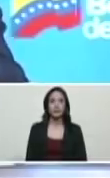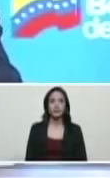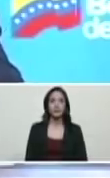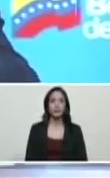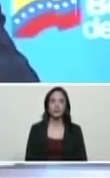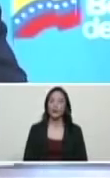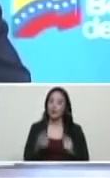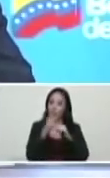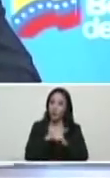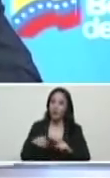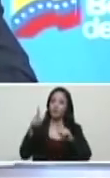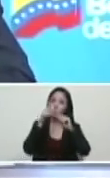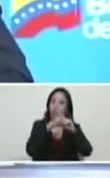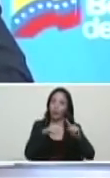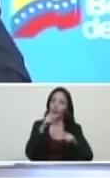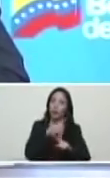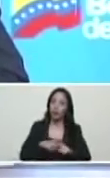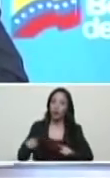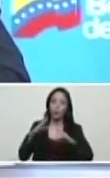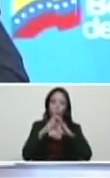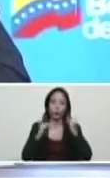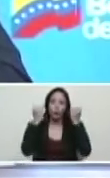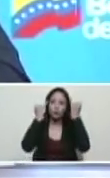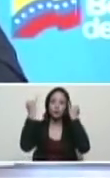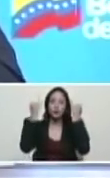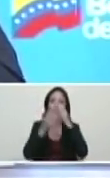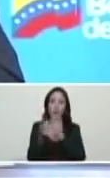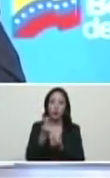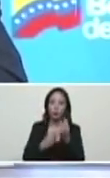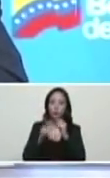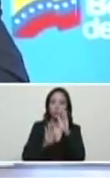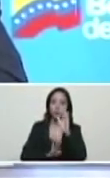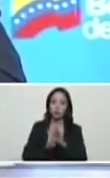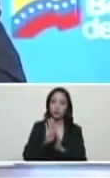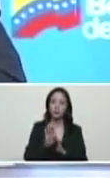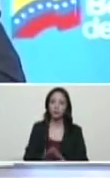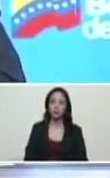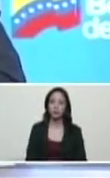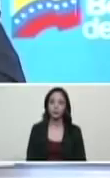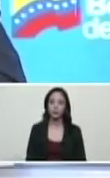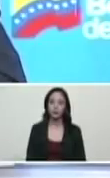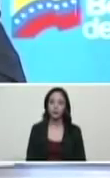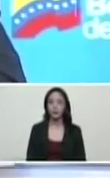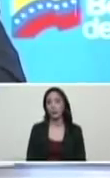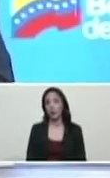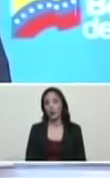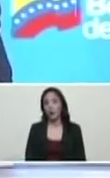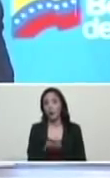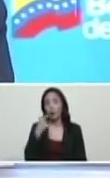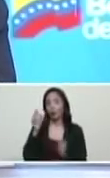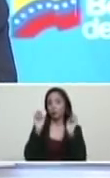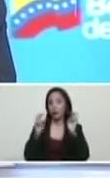Diversificado para la creación de riquezas en el país, dentro de un concepto de turismo